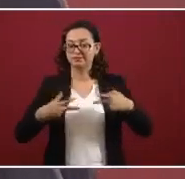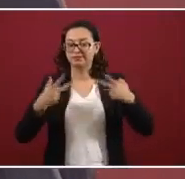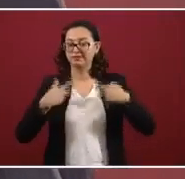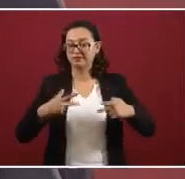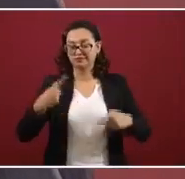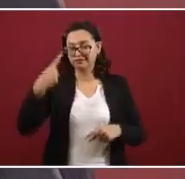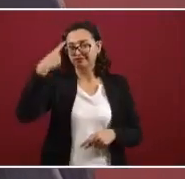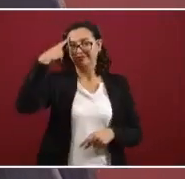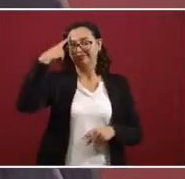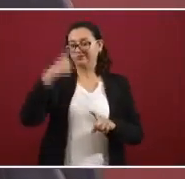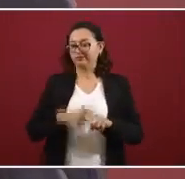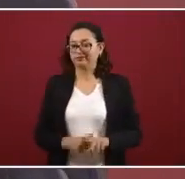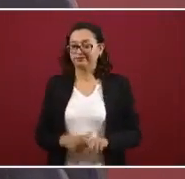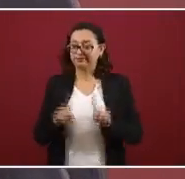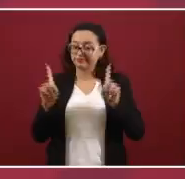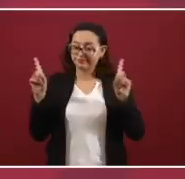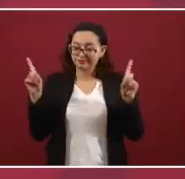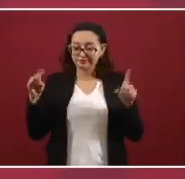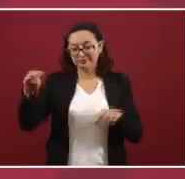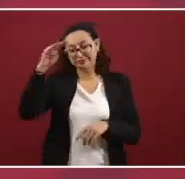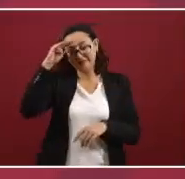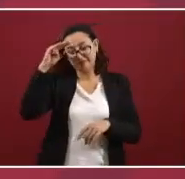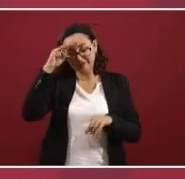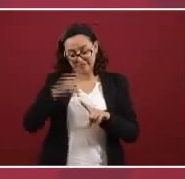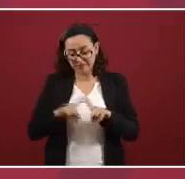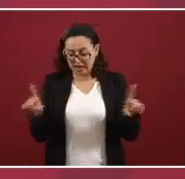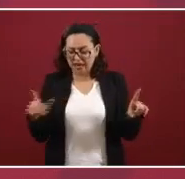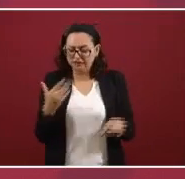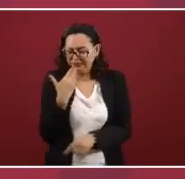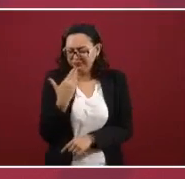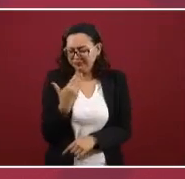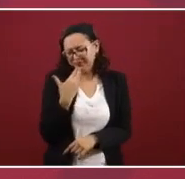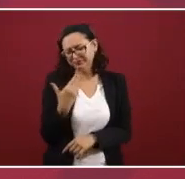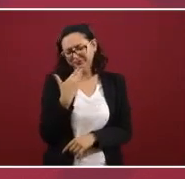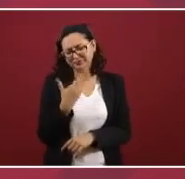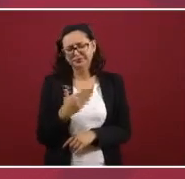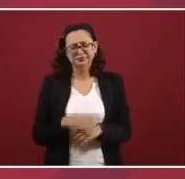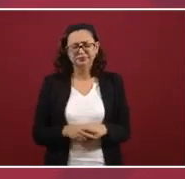pensamos de la misma manera. Además, qué bien que sea así.